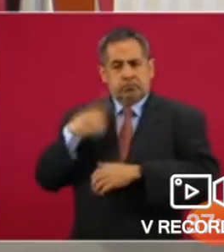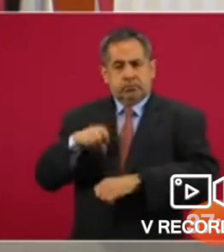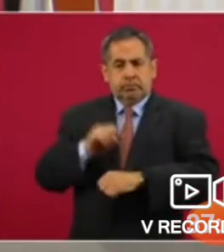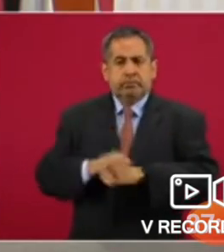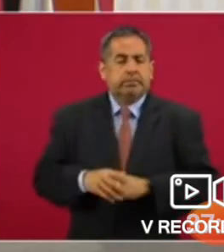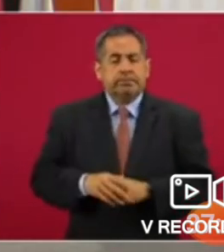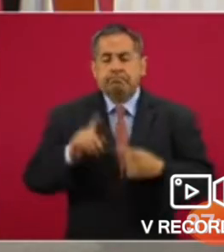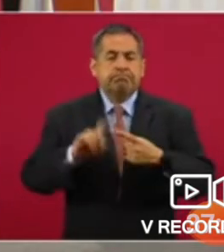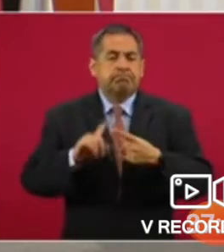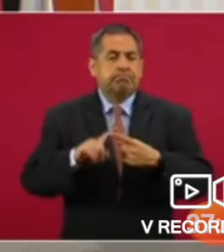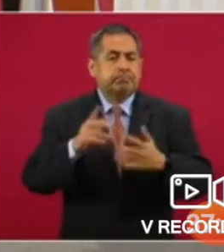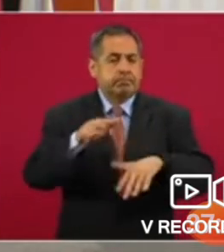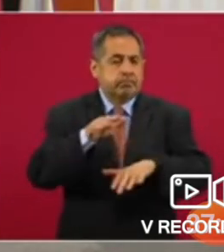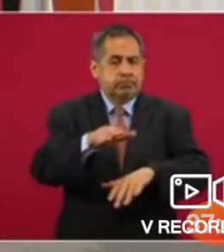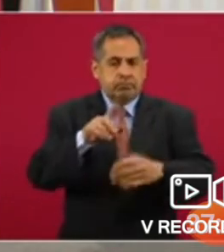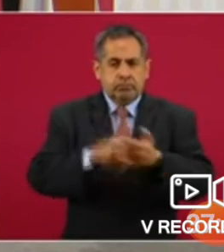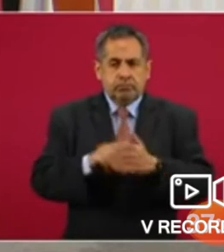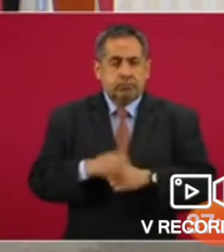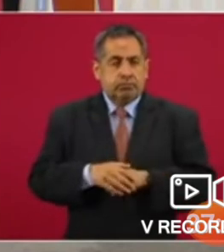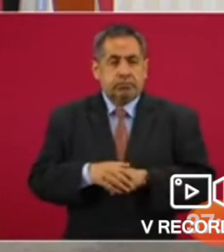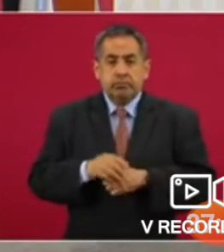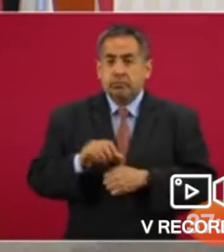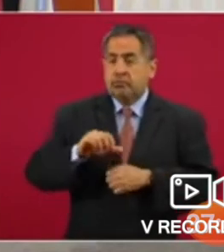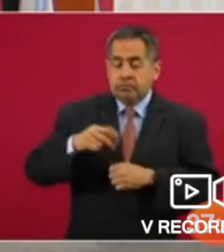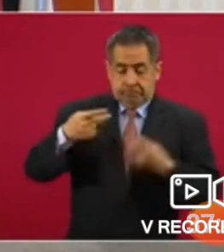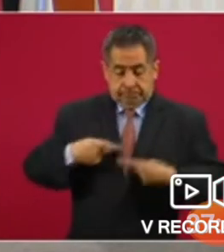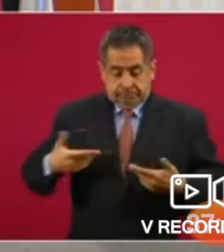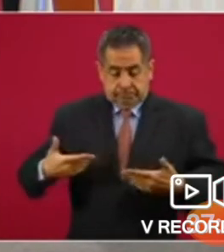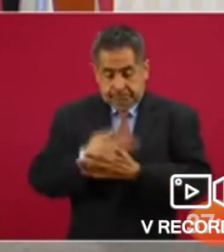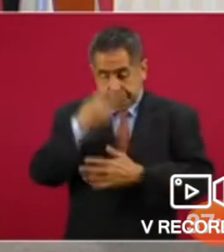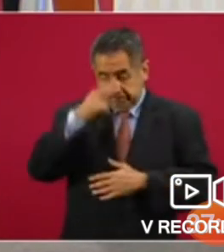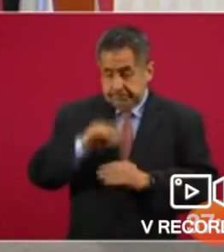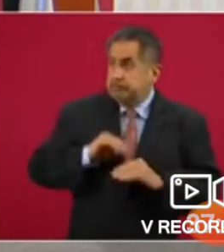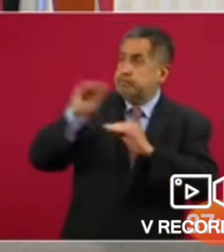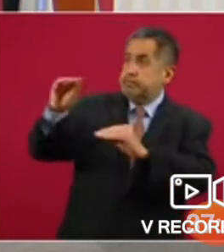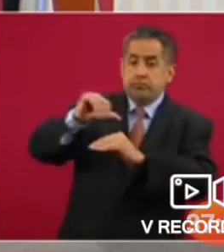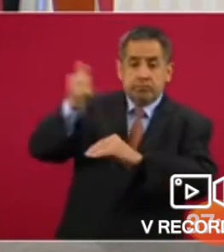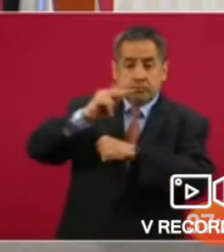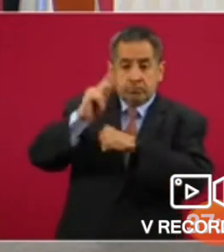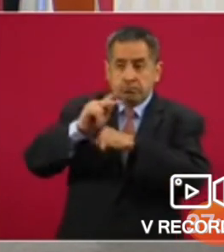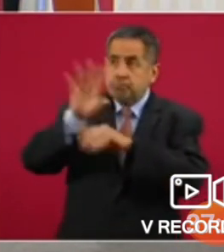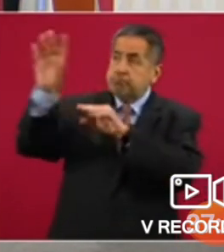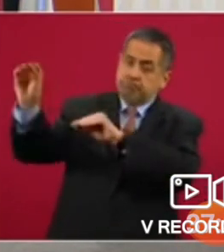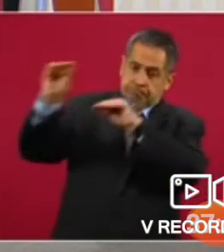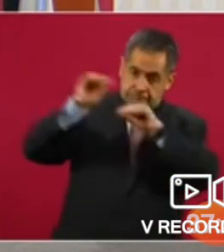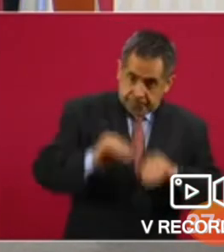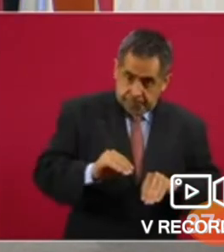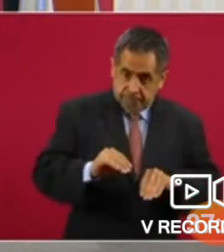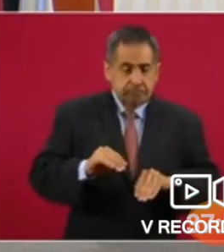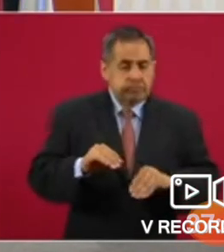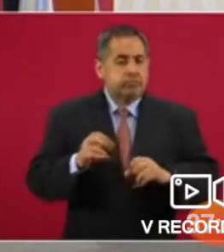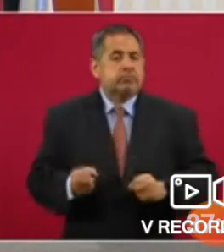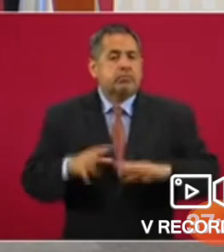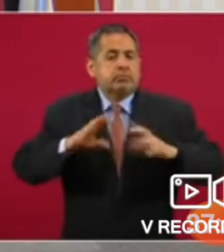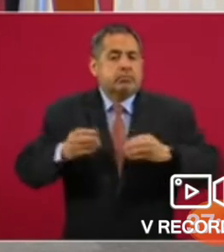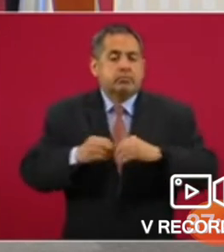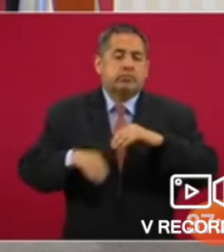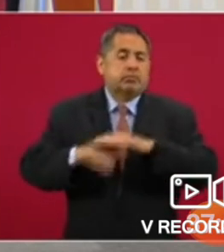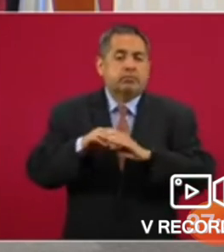En primer lugar, respecto a repatriaciones de mexicanas y mexicanos, ya llegamos a